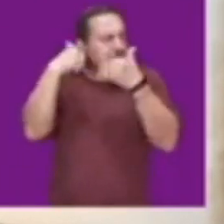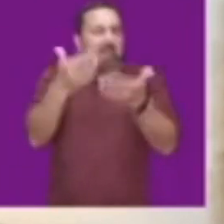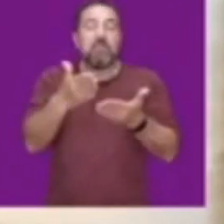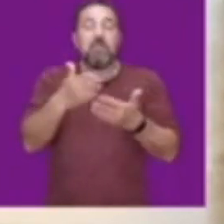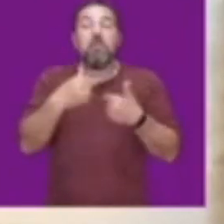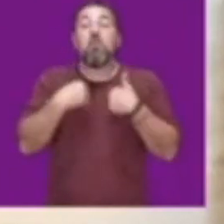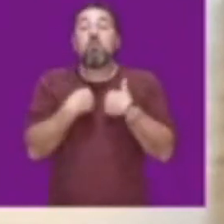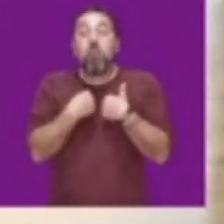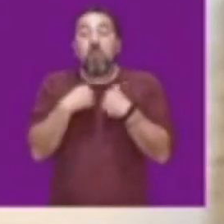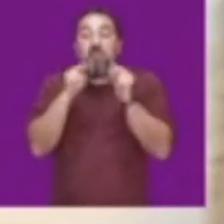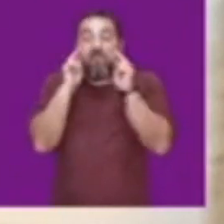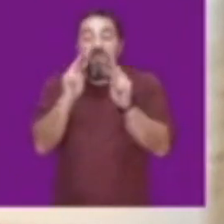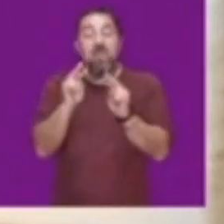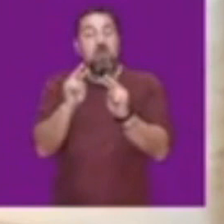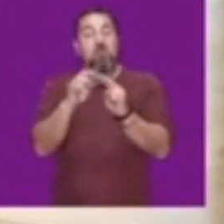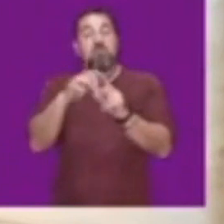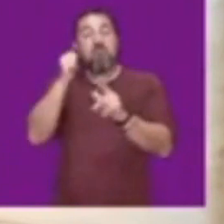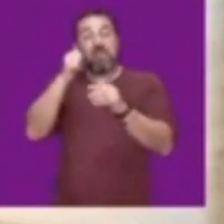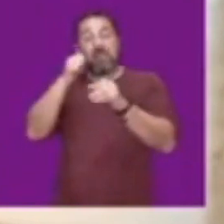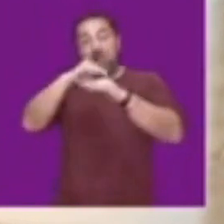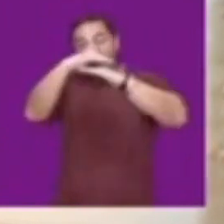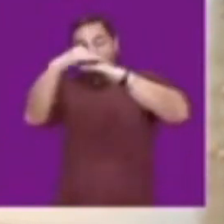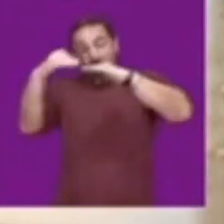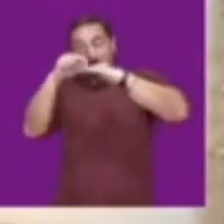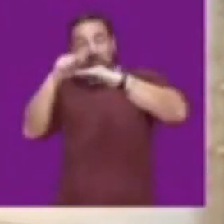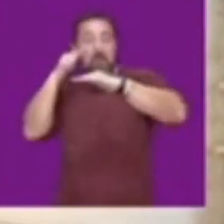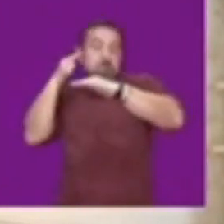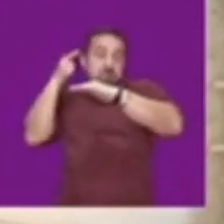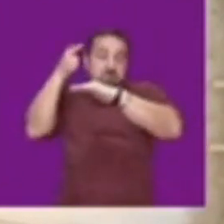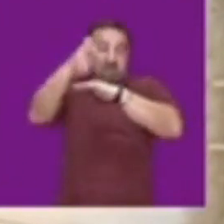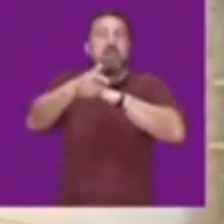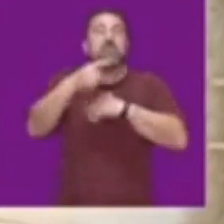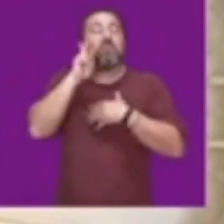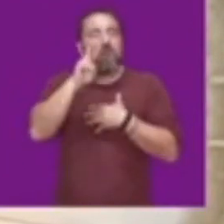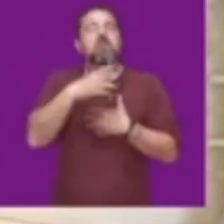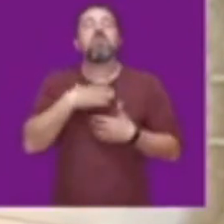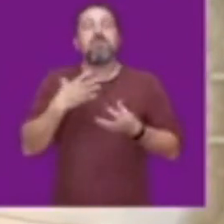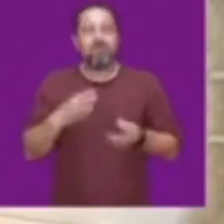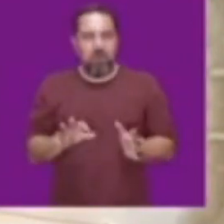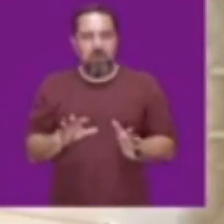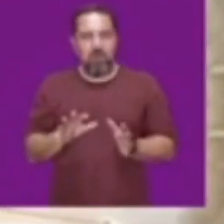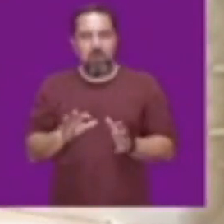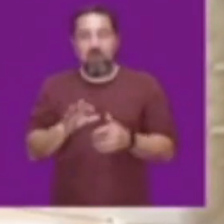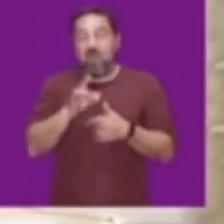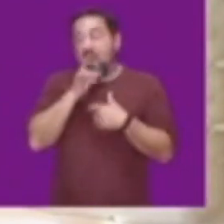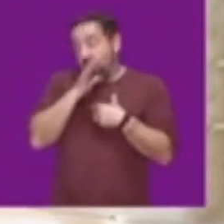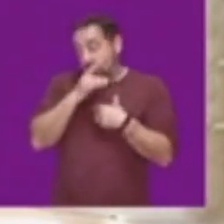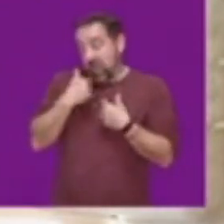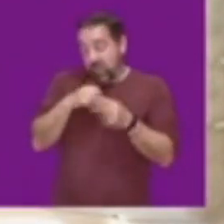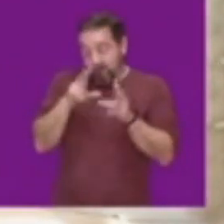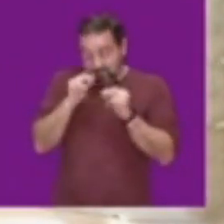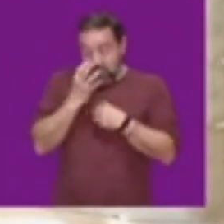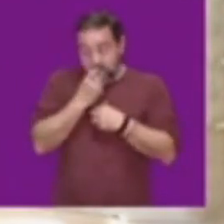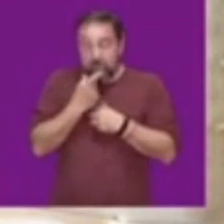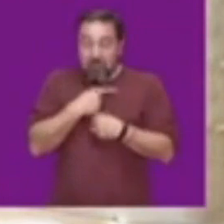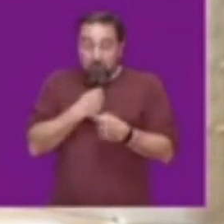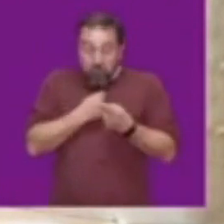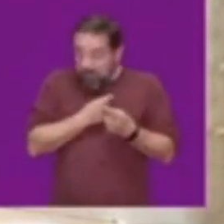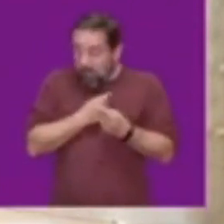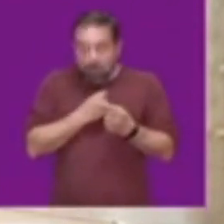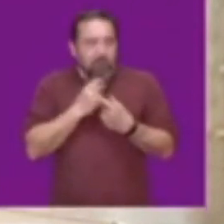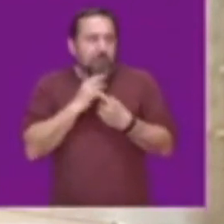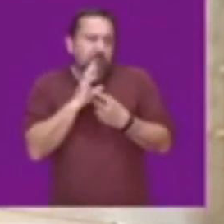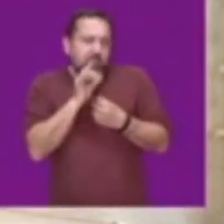Yo puedo ver incluso más allá del horizonte. Wow. Y ahora sí que hemos terminado. ¿Te ha gustado?